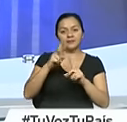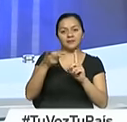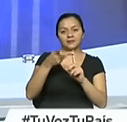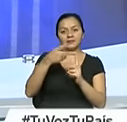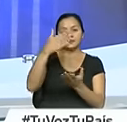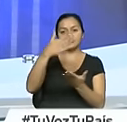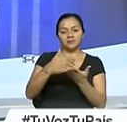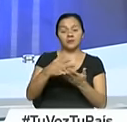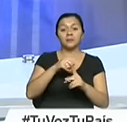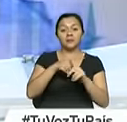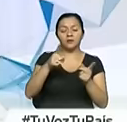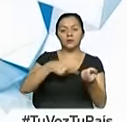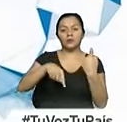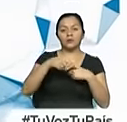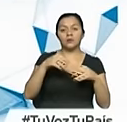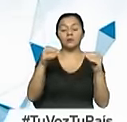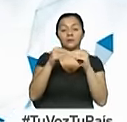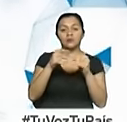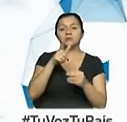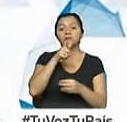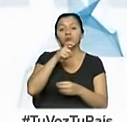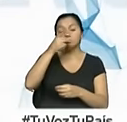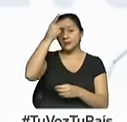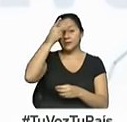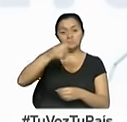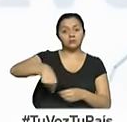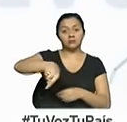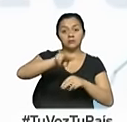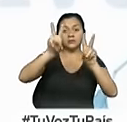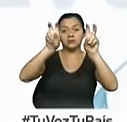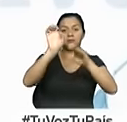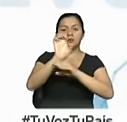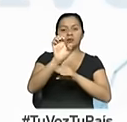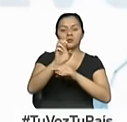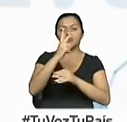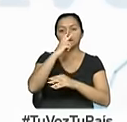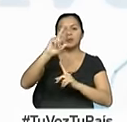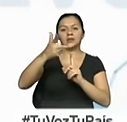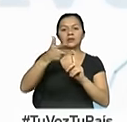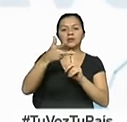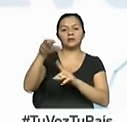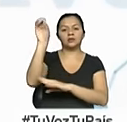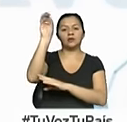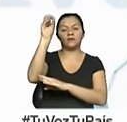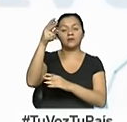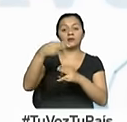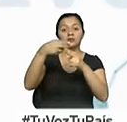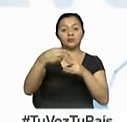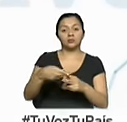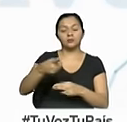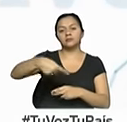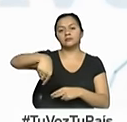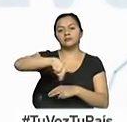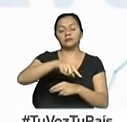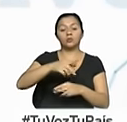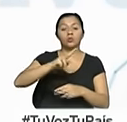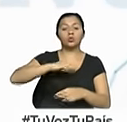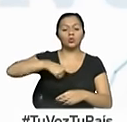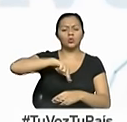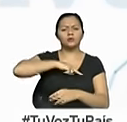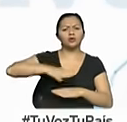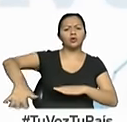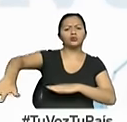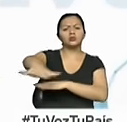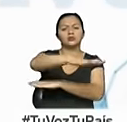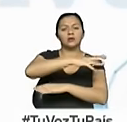nueva pausa, pero al volver conozca cuál es el tema que abordará Ecuador en la tercera conferencia denominada Nuestro Océano, a